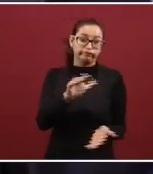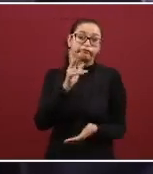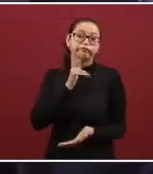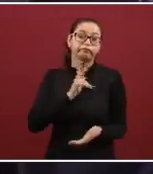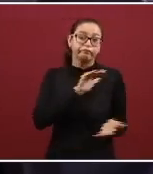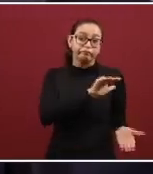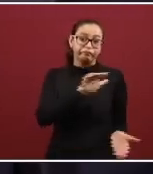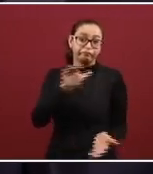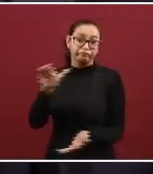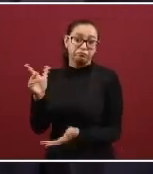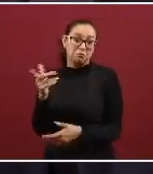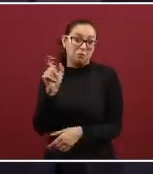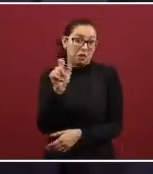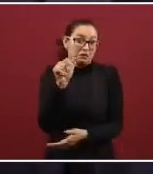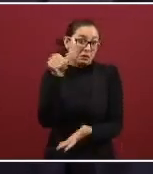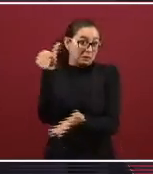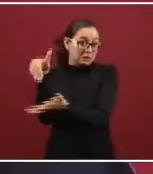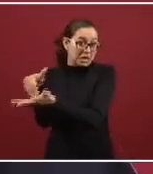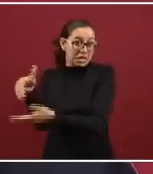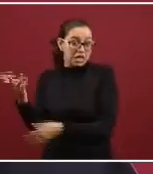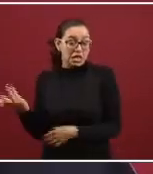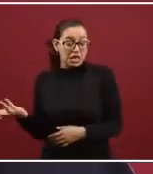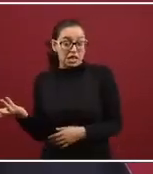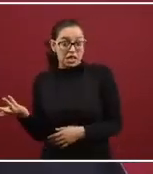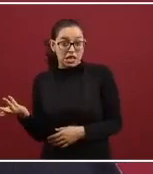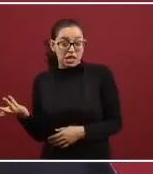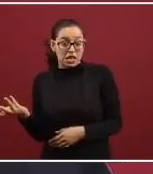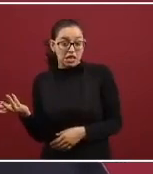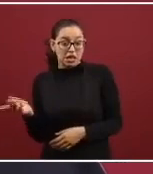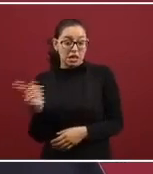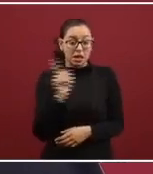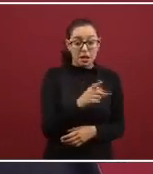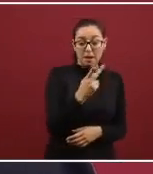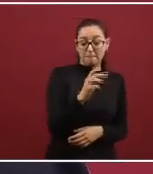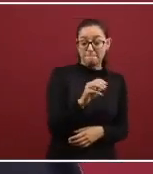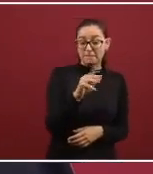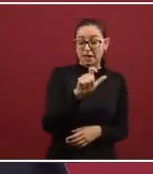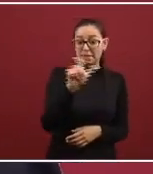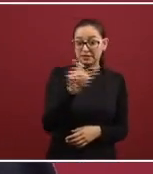Pemex está produciendo